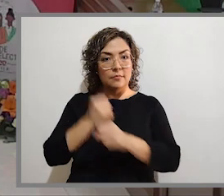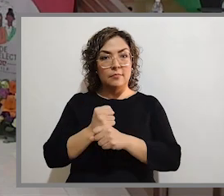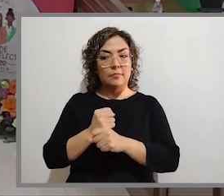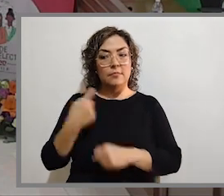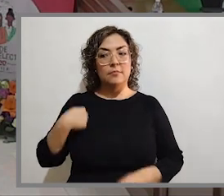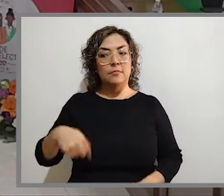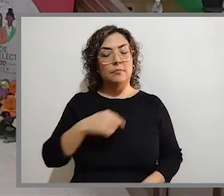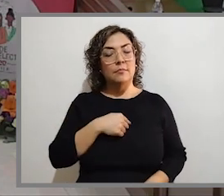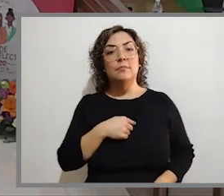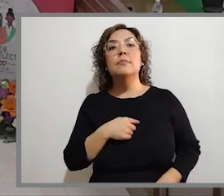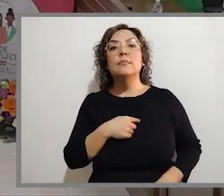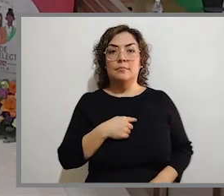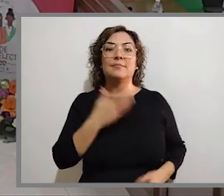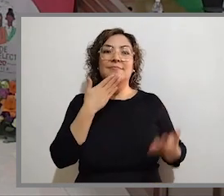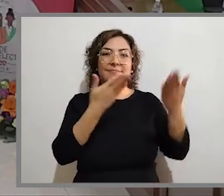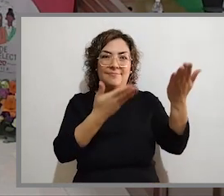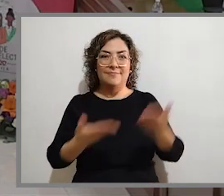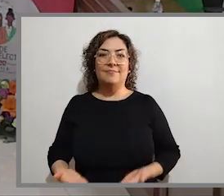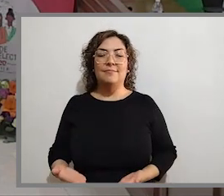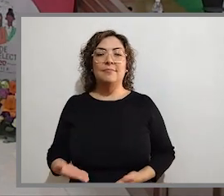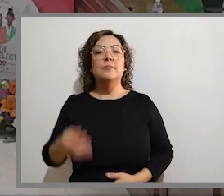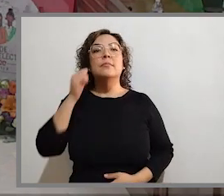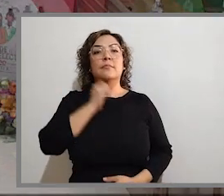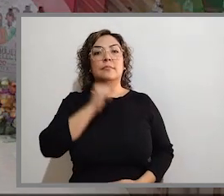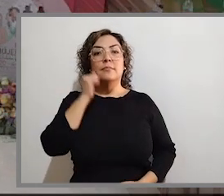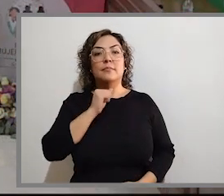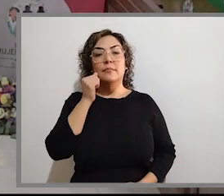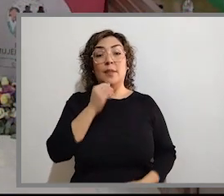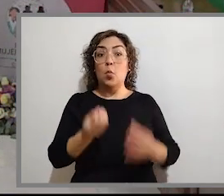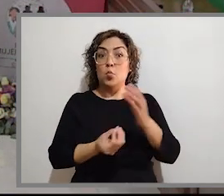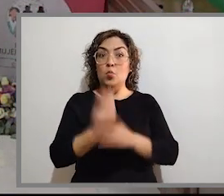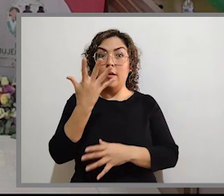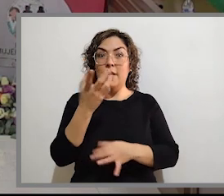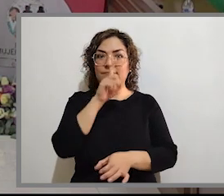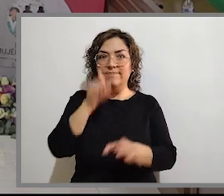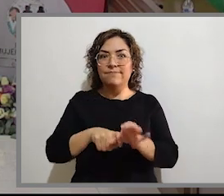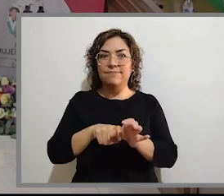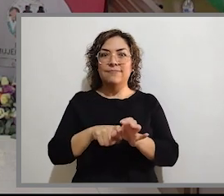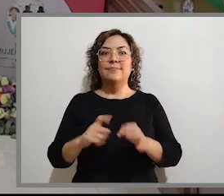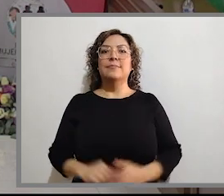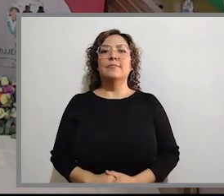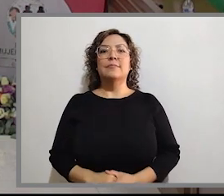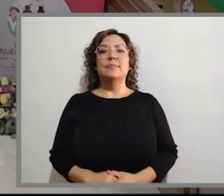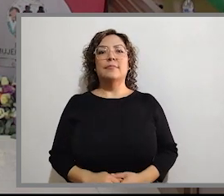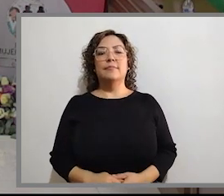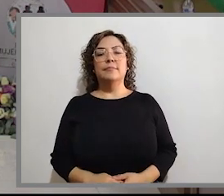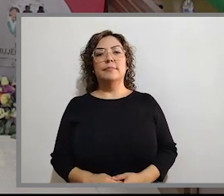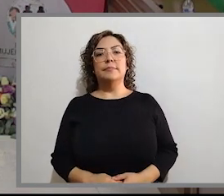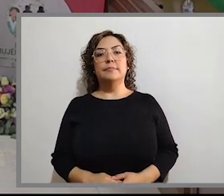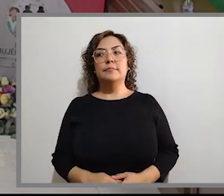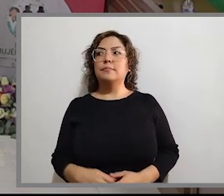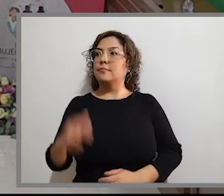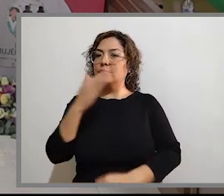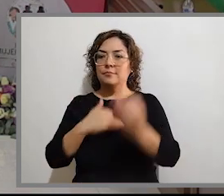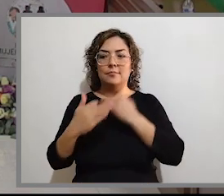temporadas, hemos dado la bienvenida siempre a nuevas adheridas. Y bueno, la idea es que podamos ser parte, ¿no?,